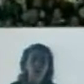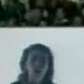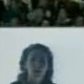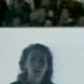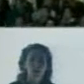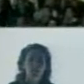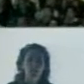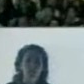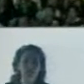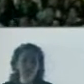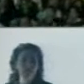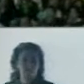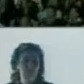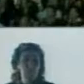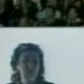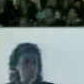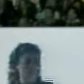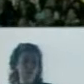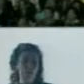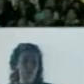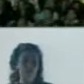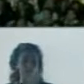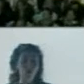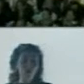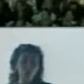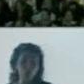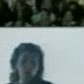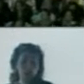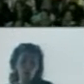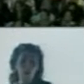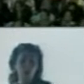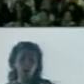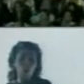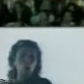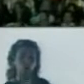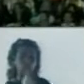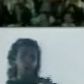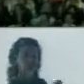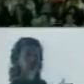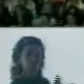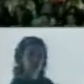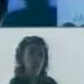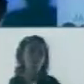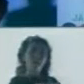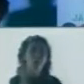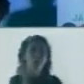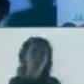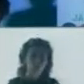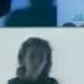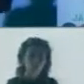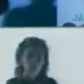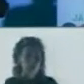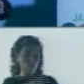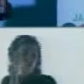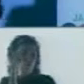No nos vale la mayoría simple, porque se unirán todos. Volverá de nuevo los comunistas que han estado 24 años. Algunos me